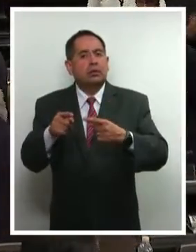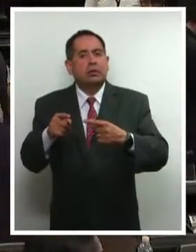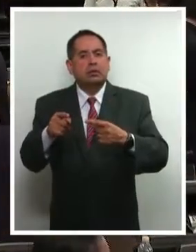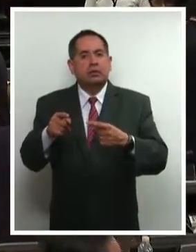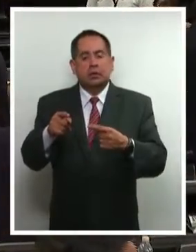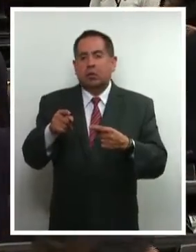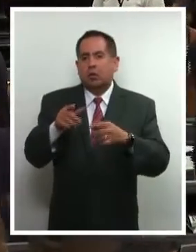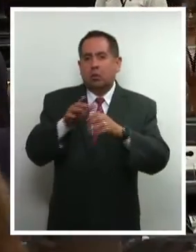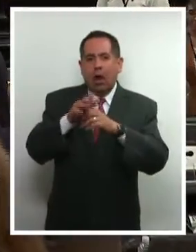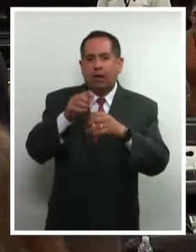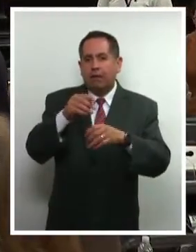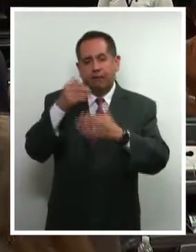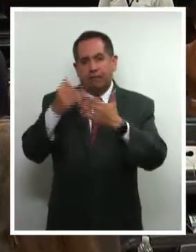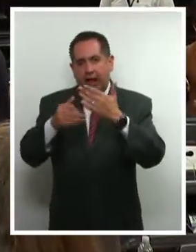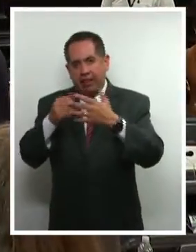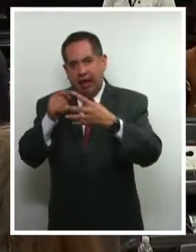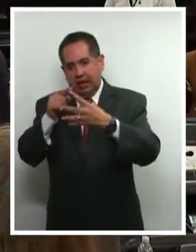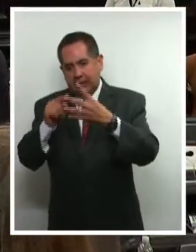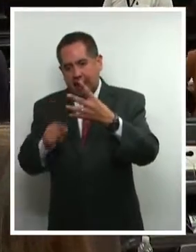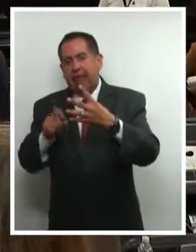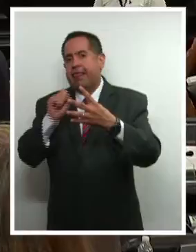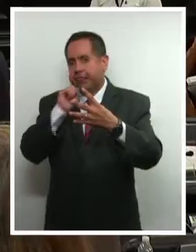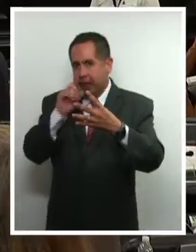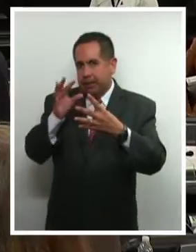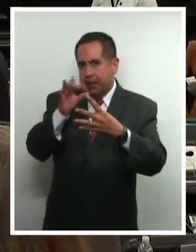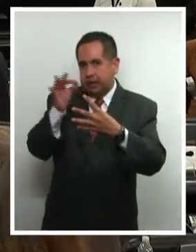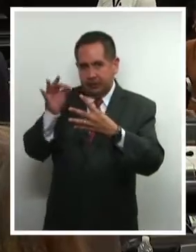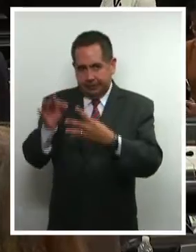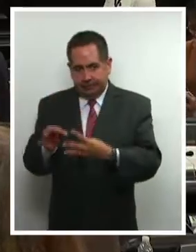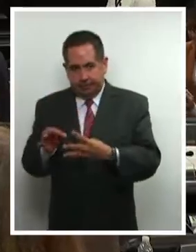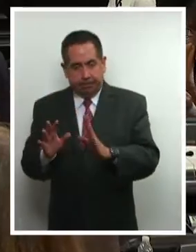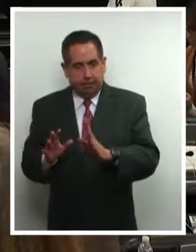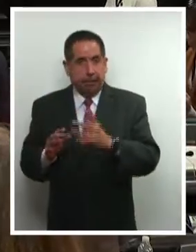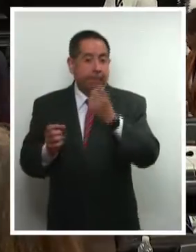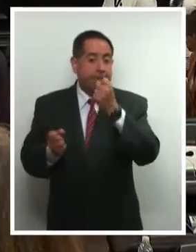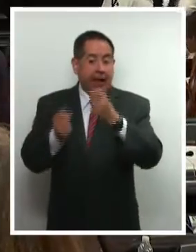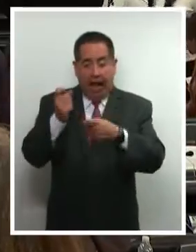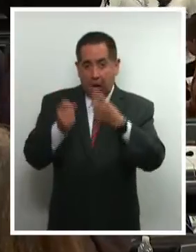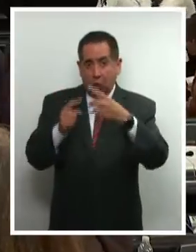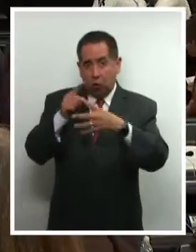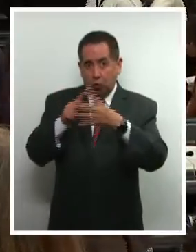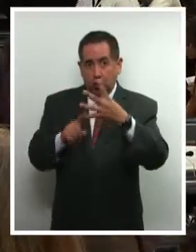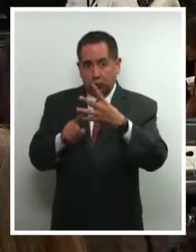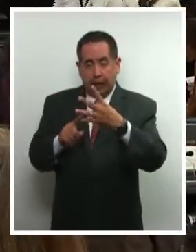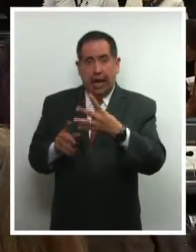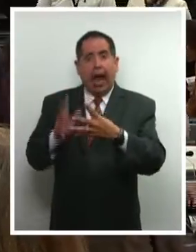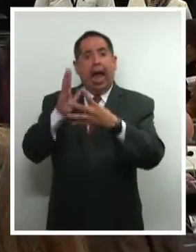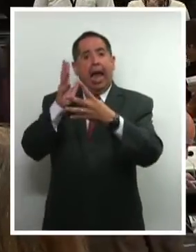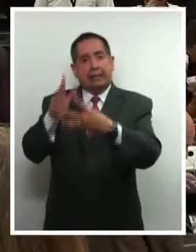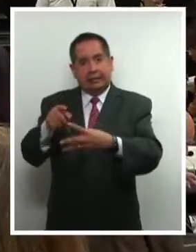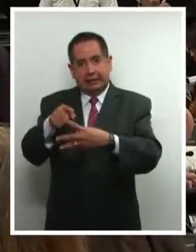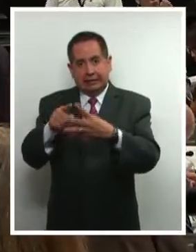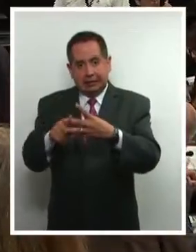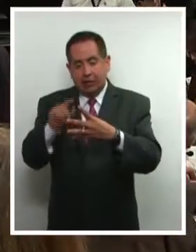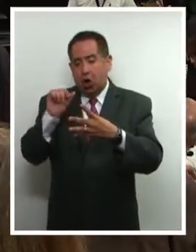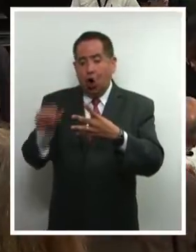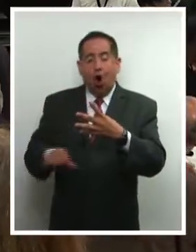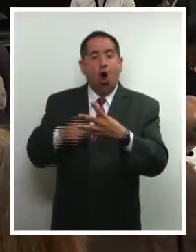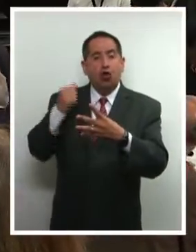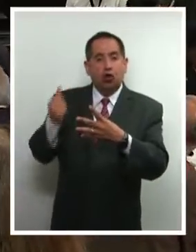que faltan y que también fueron reservados, que algunos quedaron en los términos del dictamen y